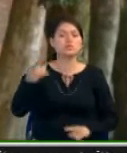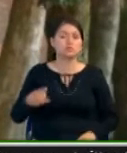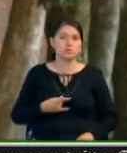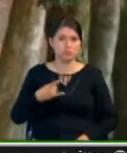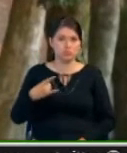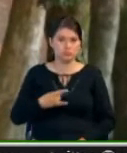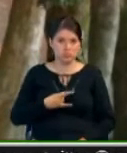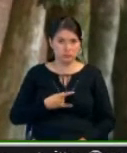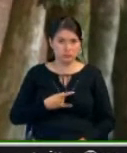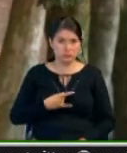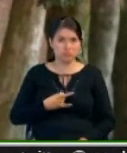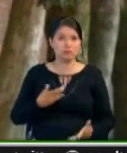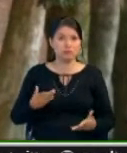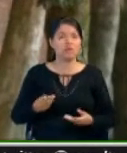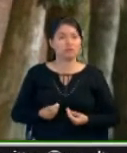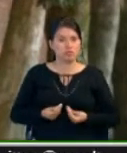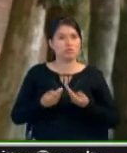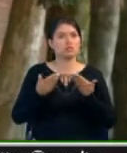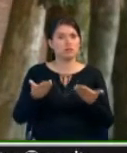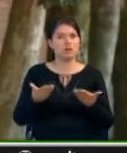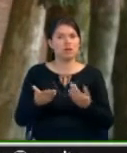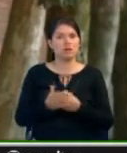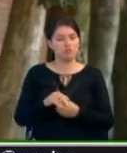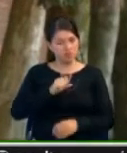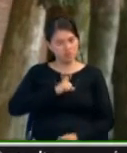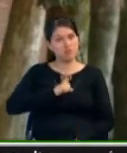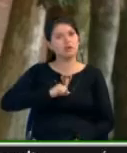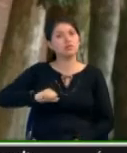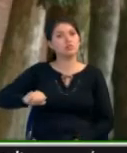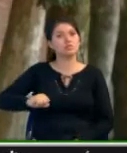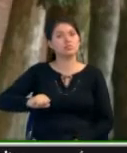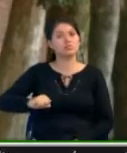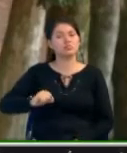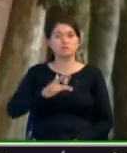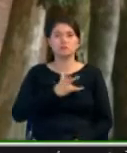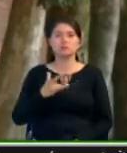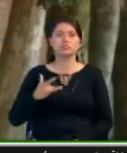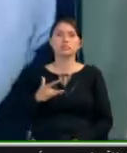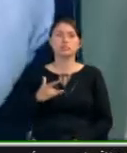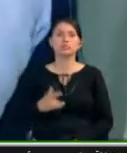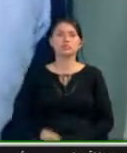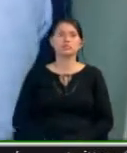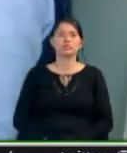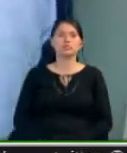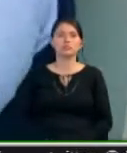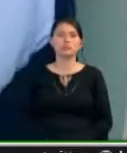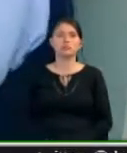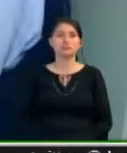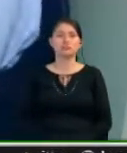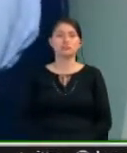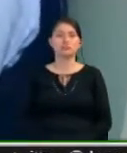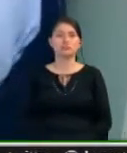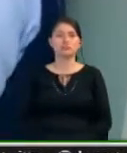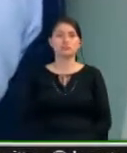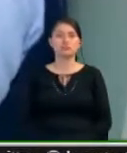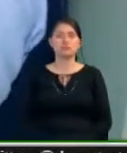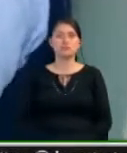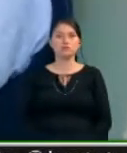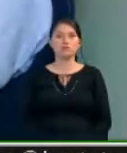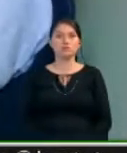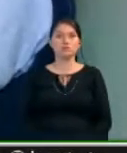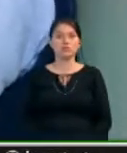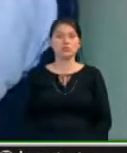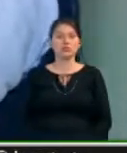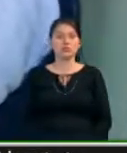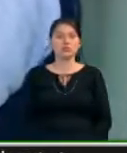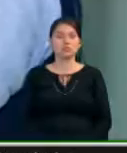usuarios y de igual forma garantizarles el derecho a la salud. Yo soy el defensor del pueblo, allá hay 300 funcionarios,